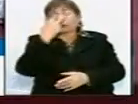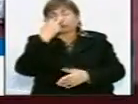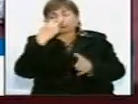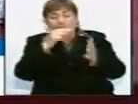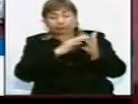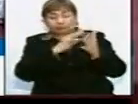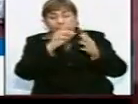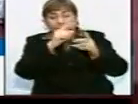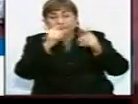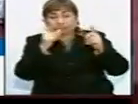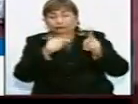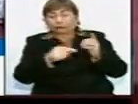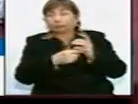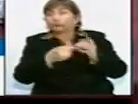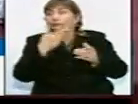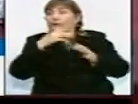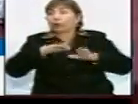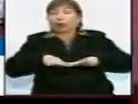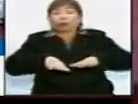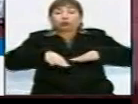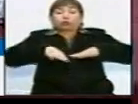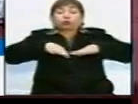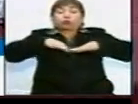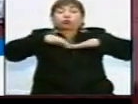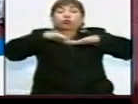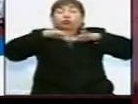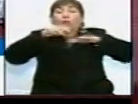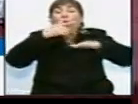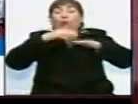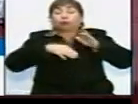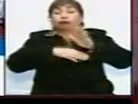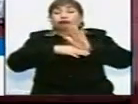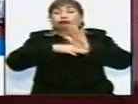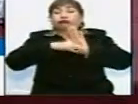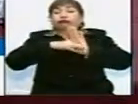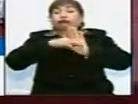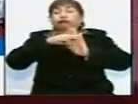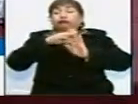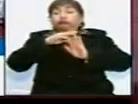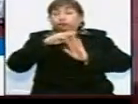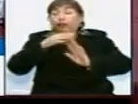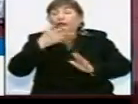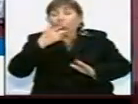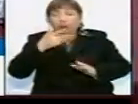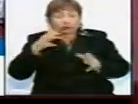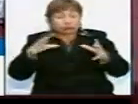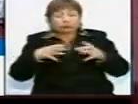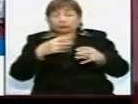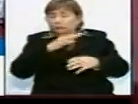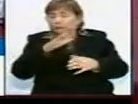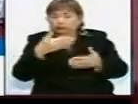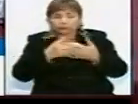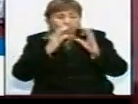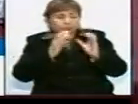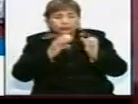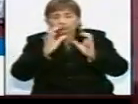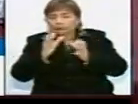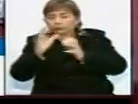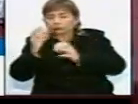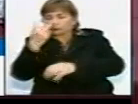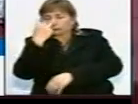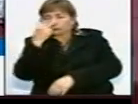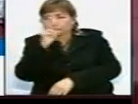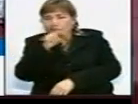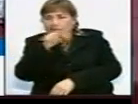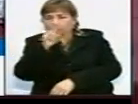este el nivel del agua por información que no hace nada o sea cada entidad científica tiene su capa y esa capa nosotros las